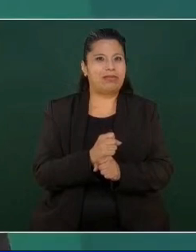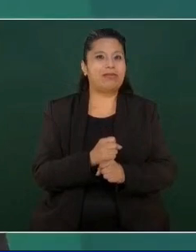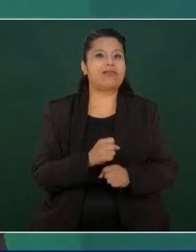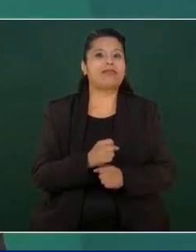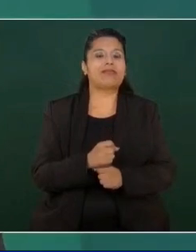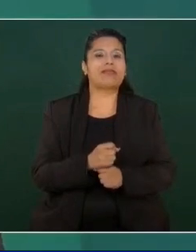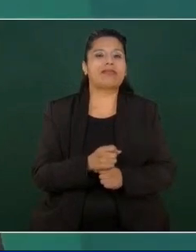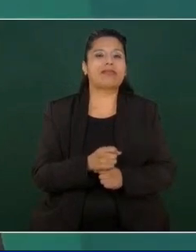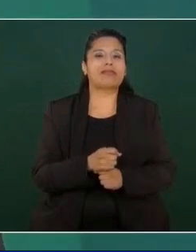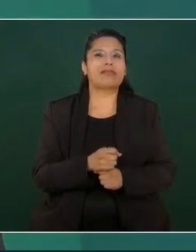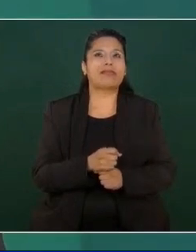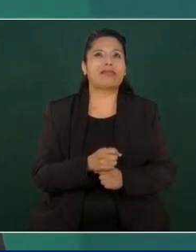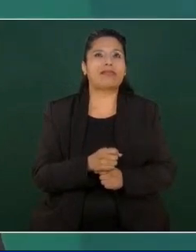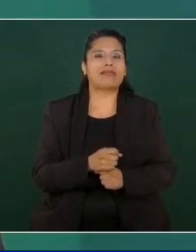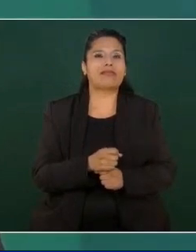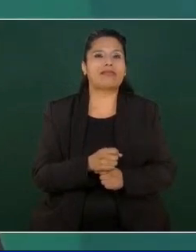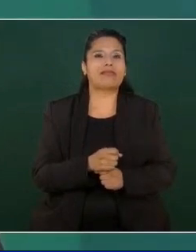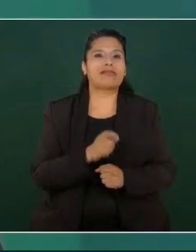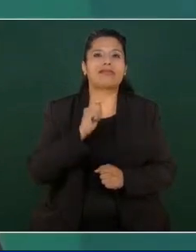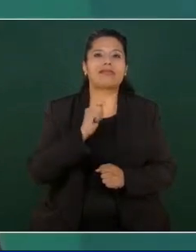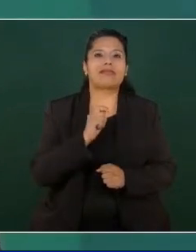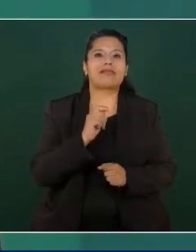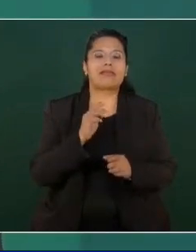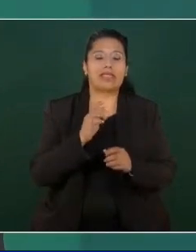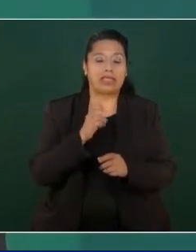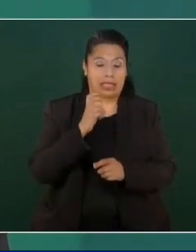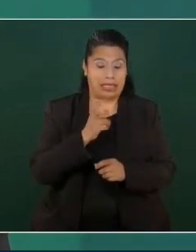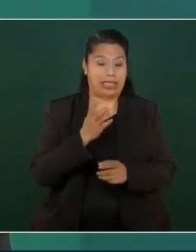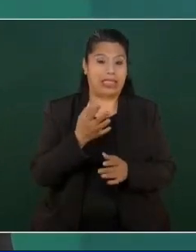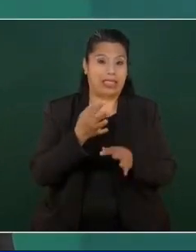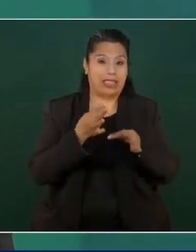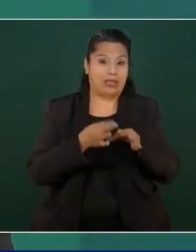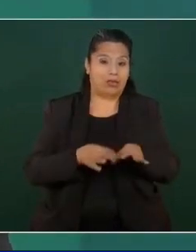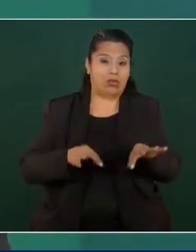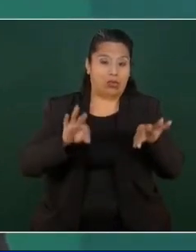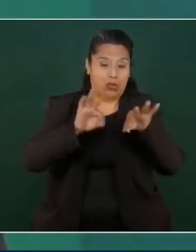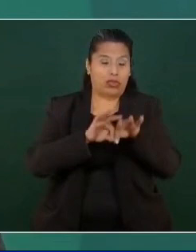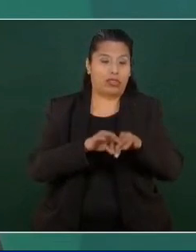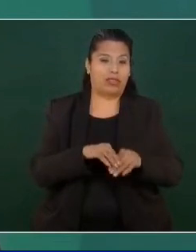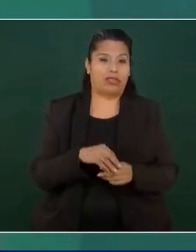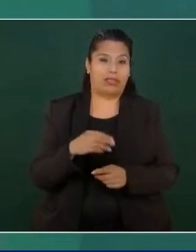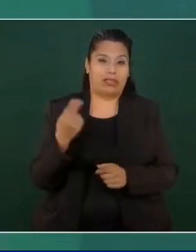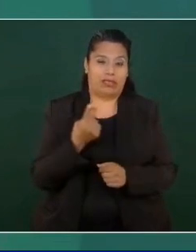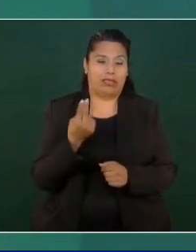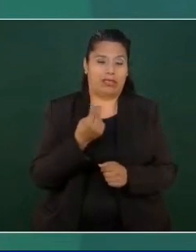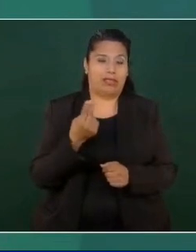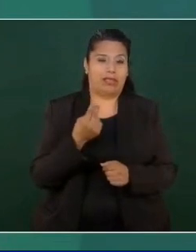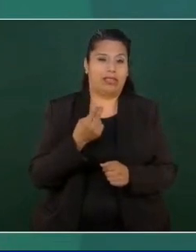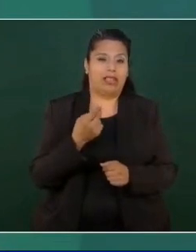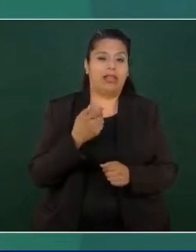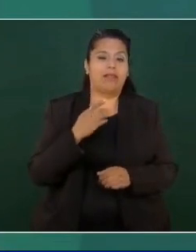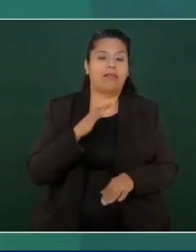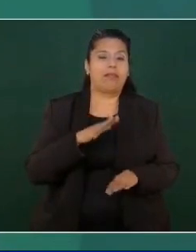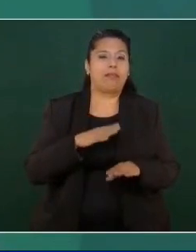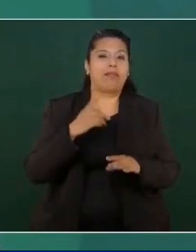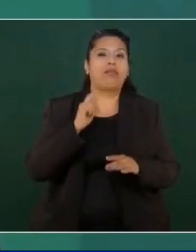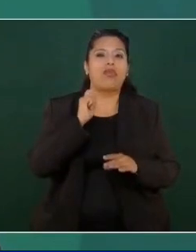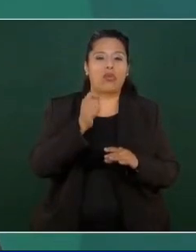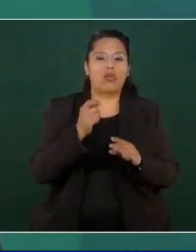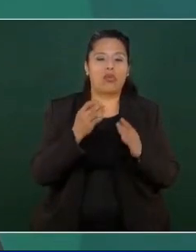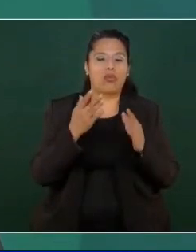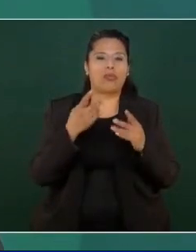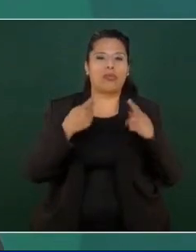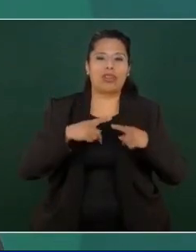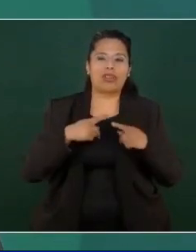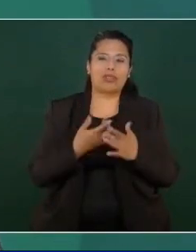que se considerara importante incrementar el salario, 40